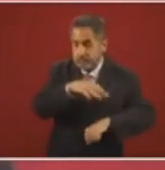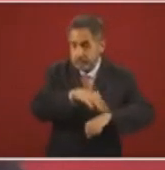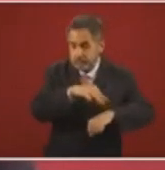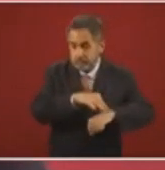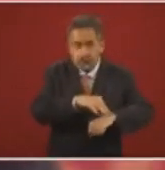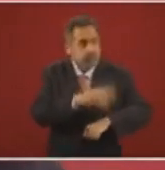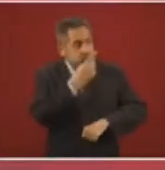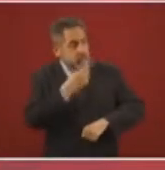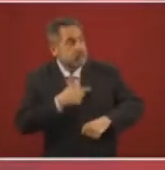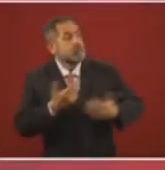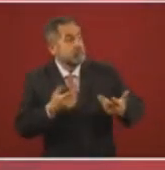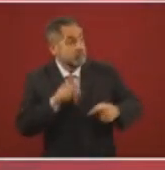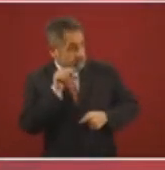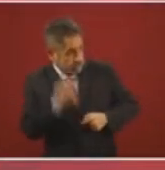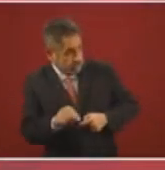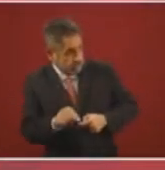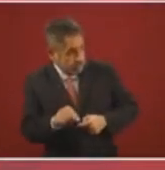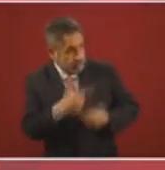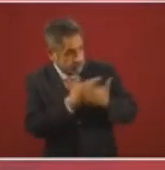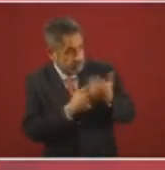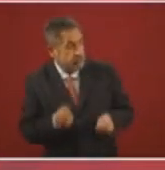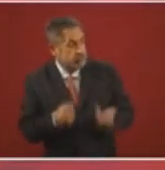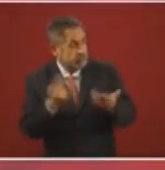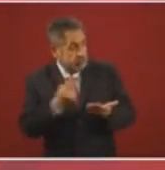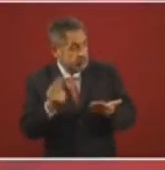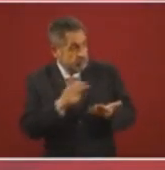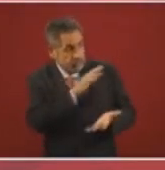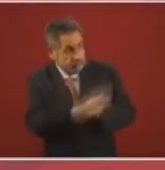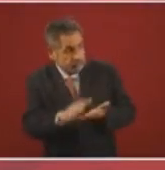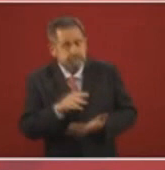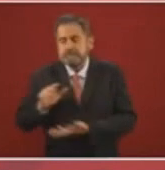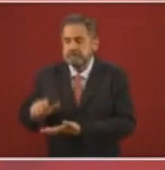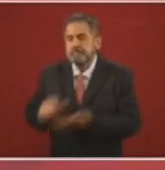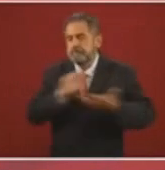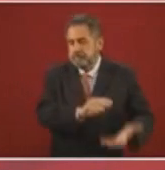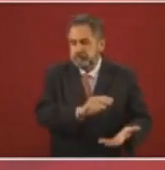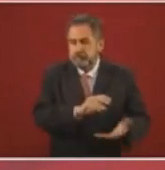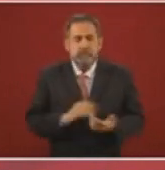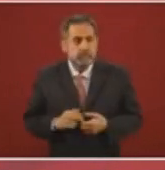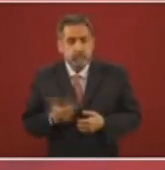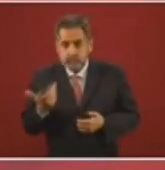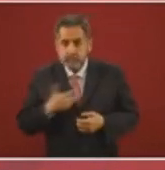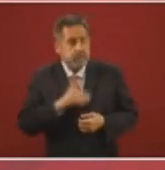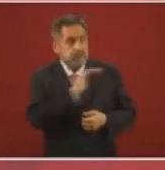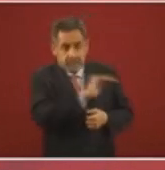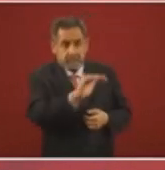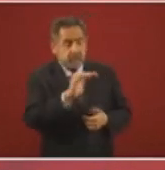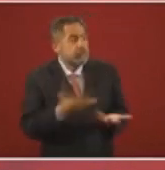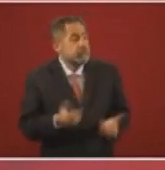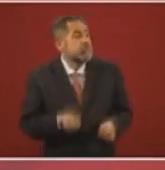nos diga aquí falta este es el inventario se me va a acabar en tal fecha y lo hemos pedido formalmente